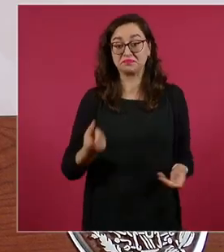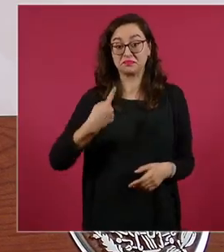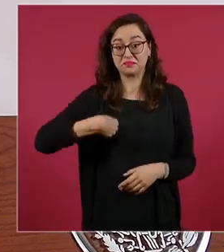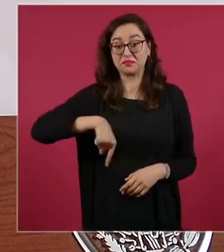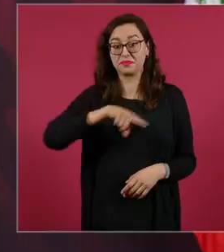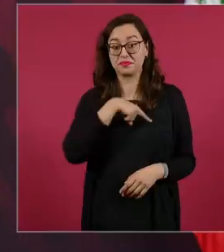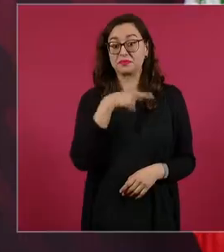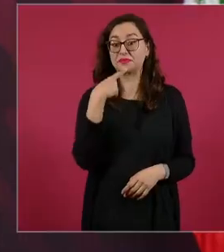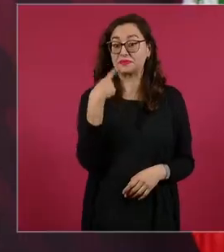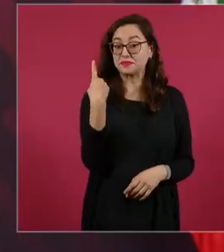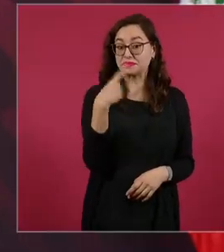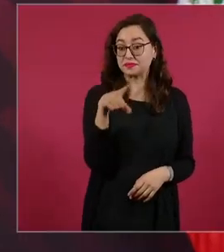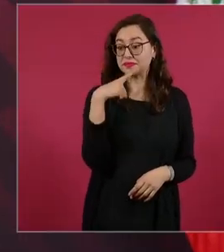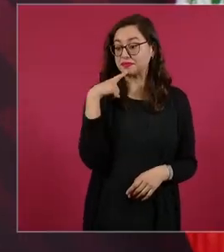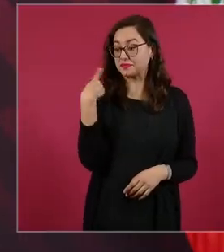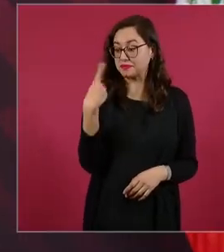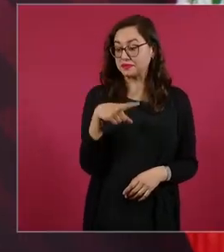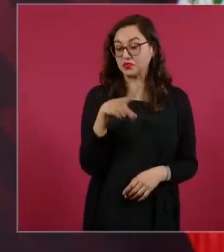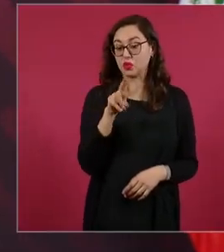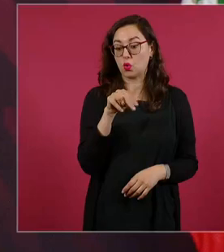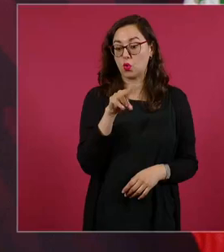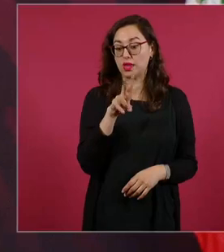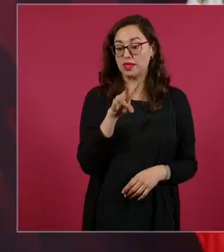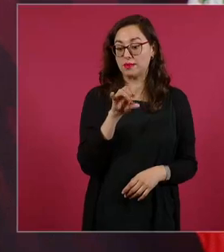Del Reforma Y No No No No No